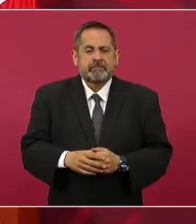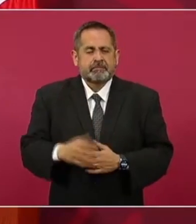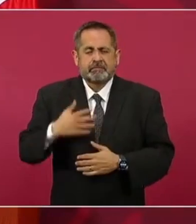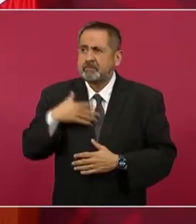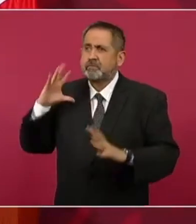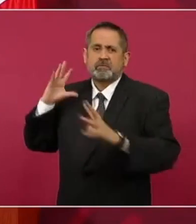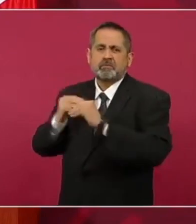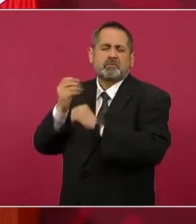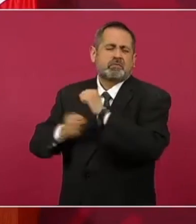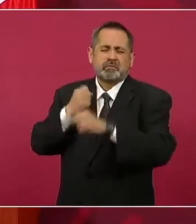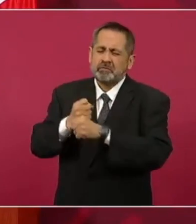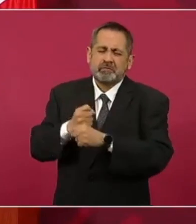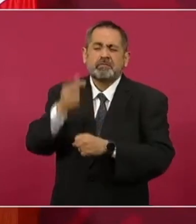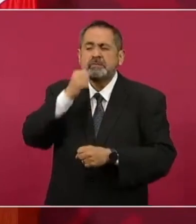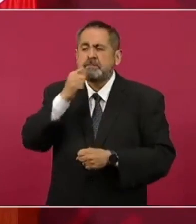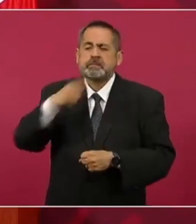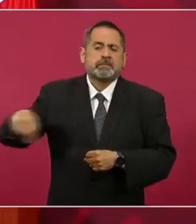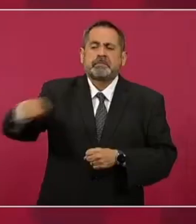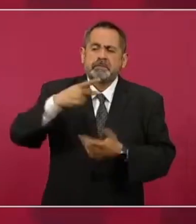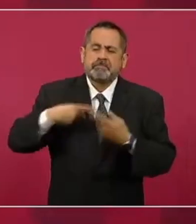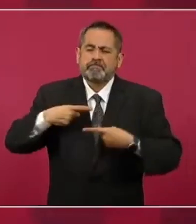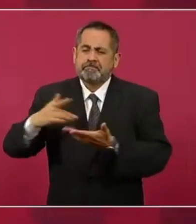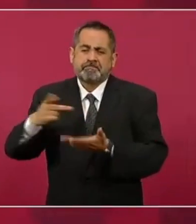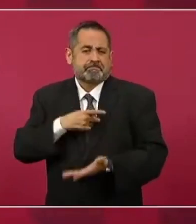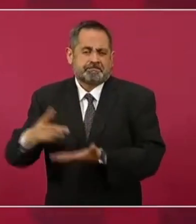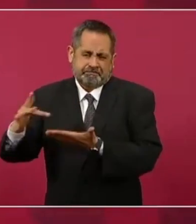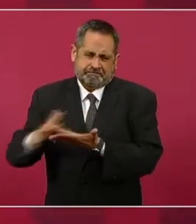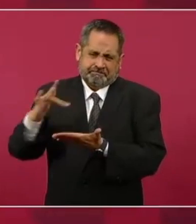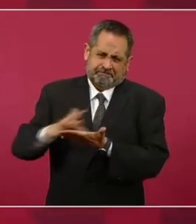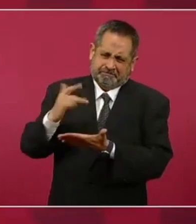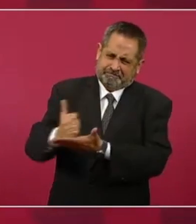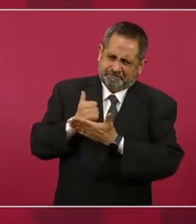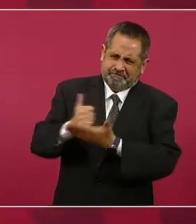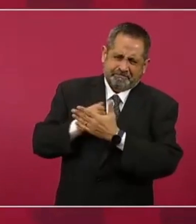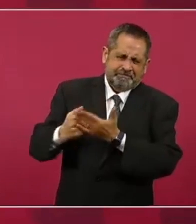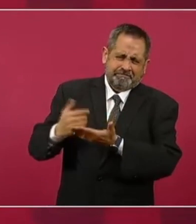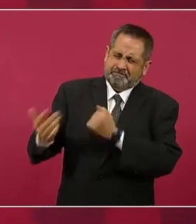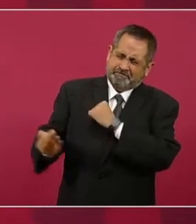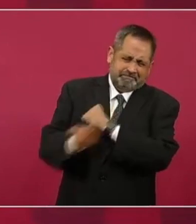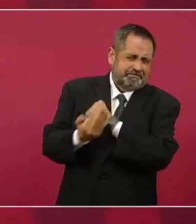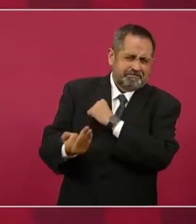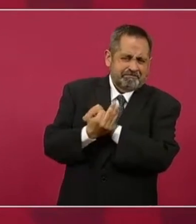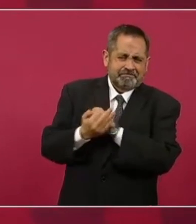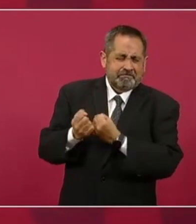vida, quienes me han sacado adelante siempre han sido los pobres, en los momentos más difíciles.